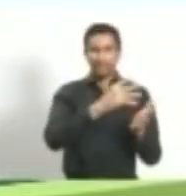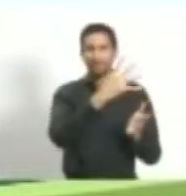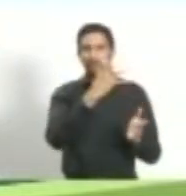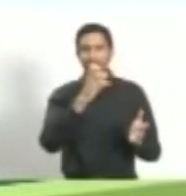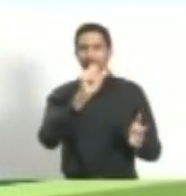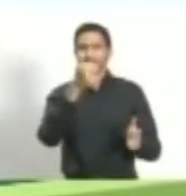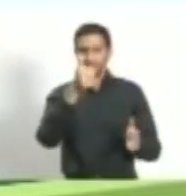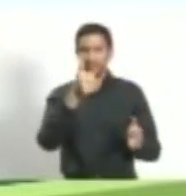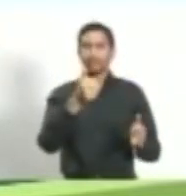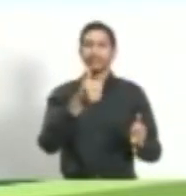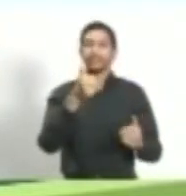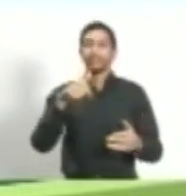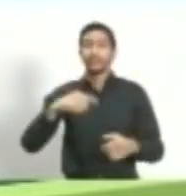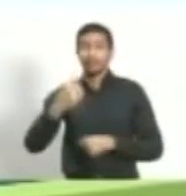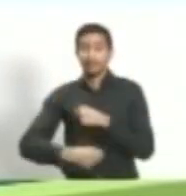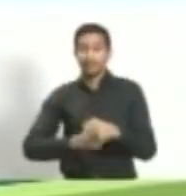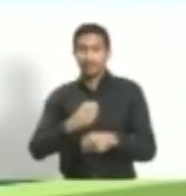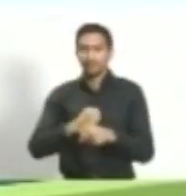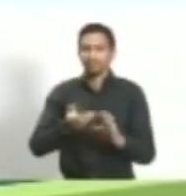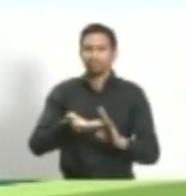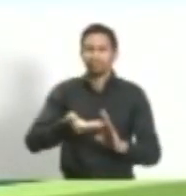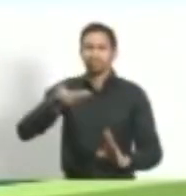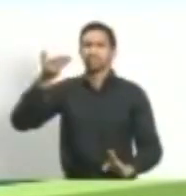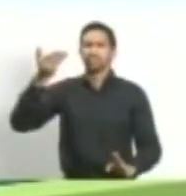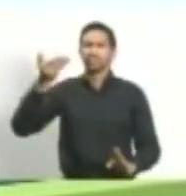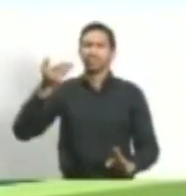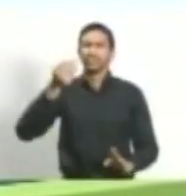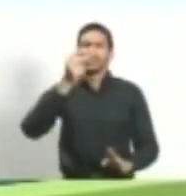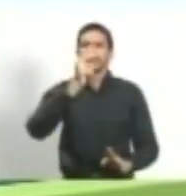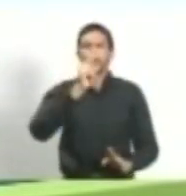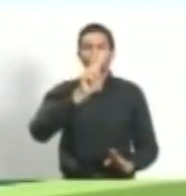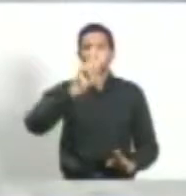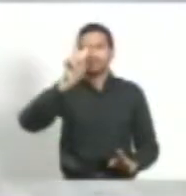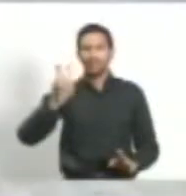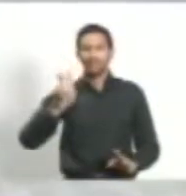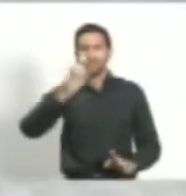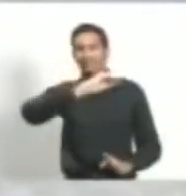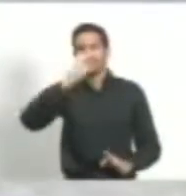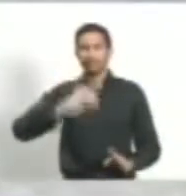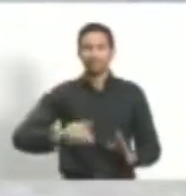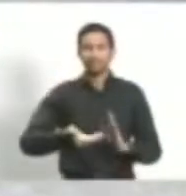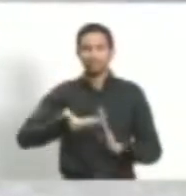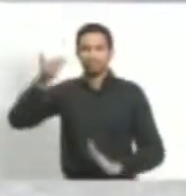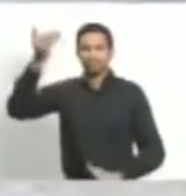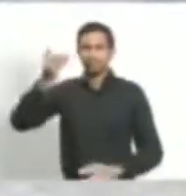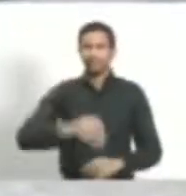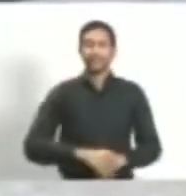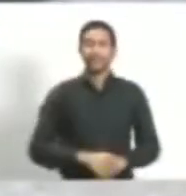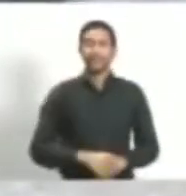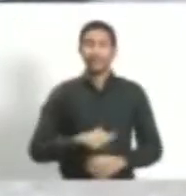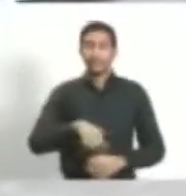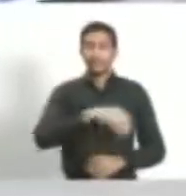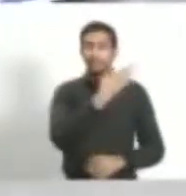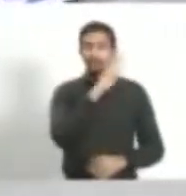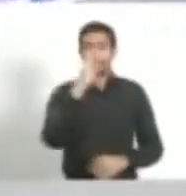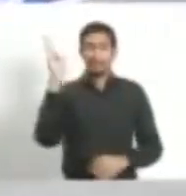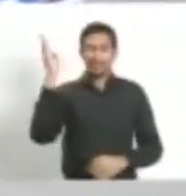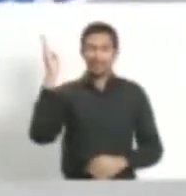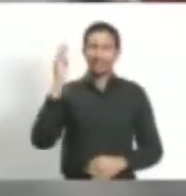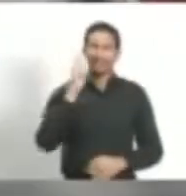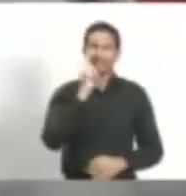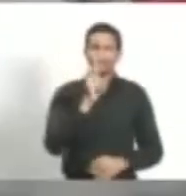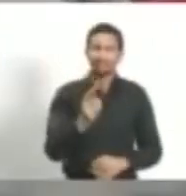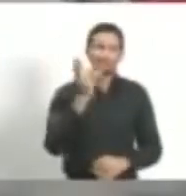Isaza, indicó que se registró un aumento del 27%. En Barranquilla es evidente que a diario son